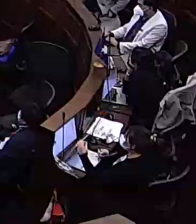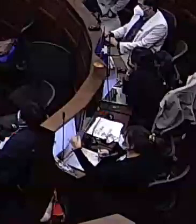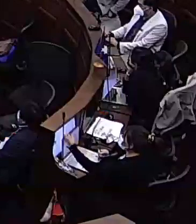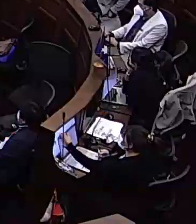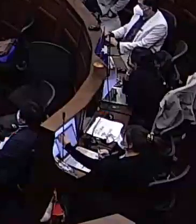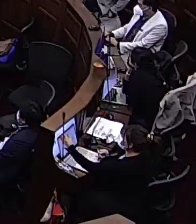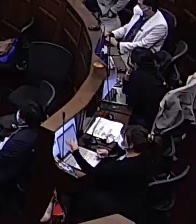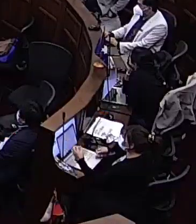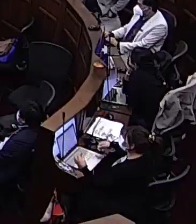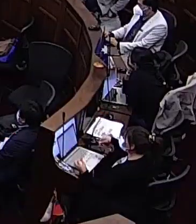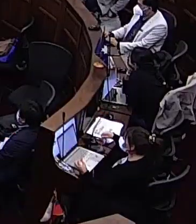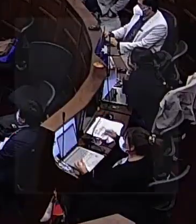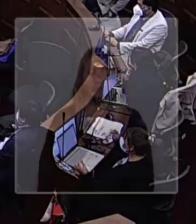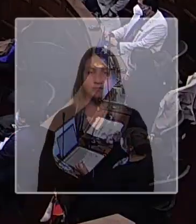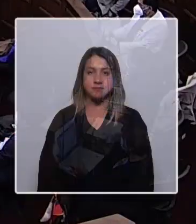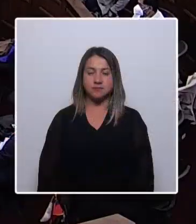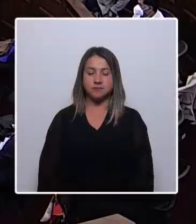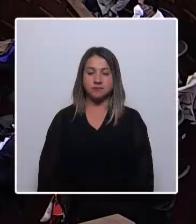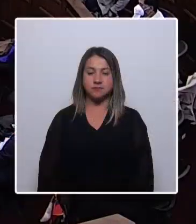Respecto del artículo